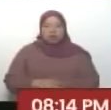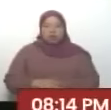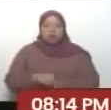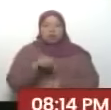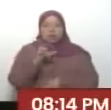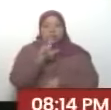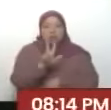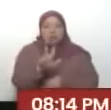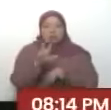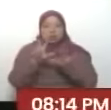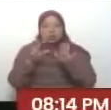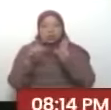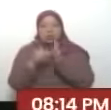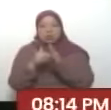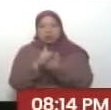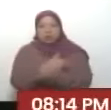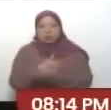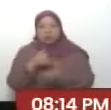380.877 votos,